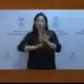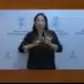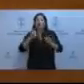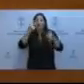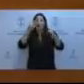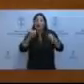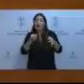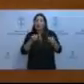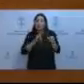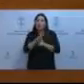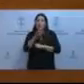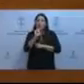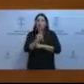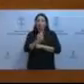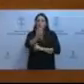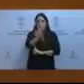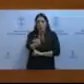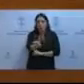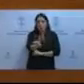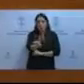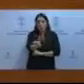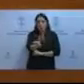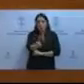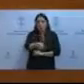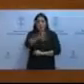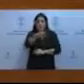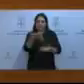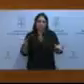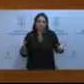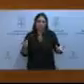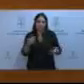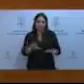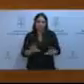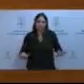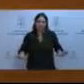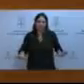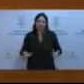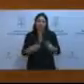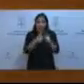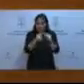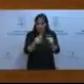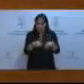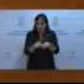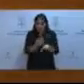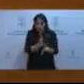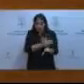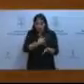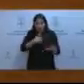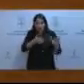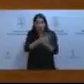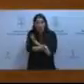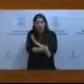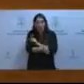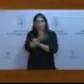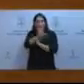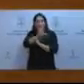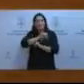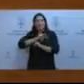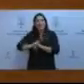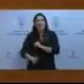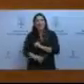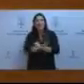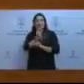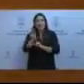se cubrió una. Sobran comentarios. Asturias, como les decía anteriormente, es la segunda comunidad con menor tasa